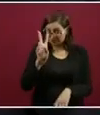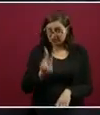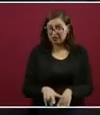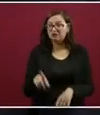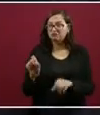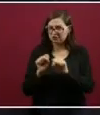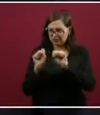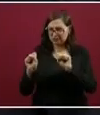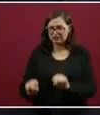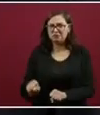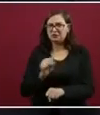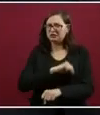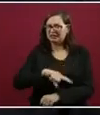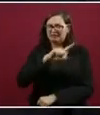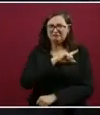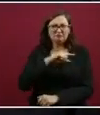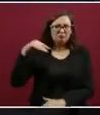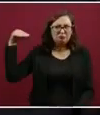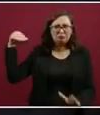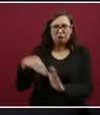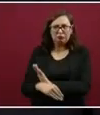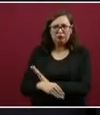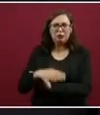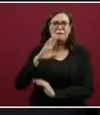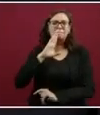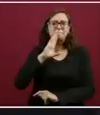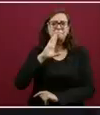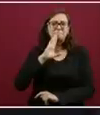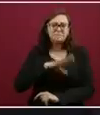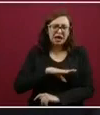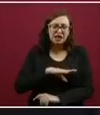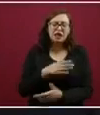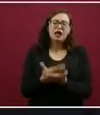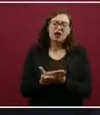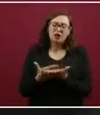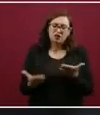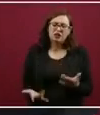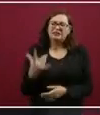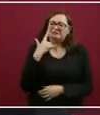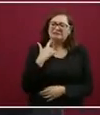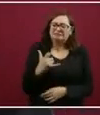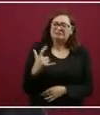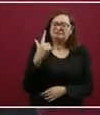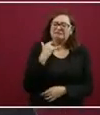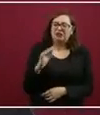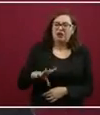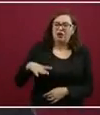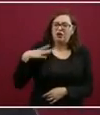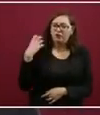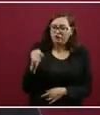Por eso son estos esfuerzos para